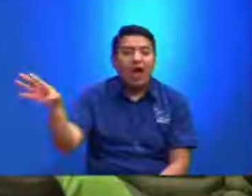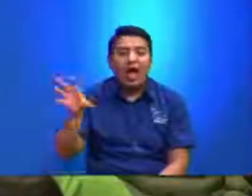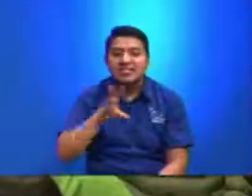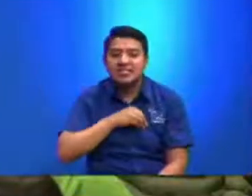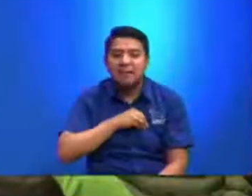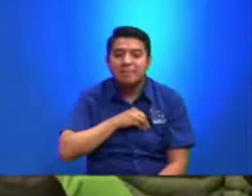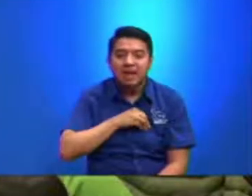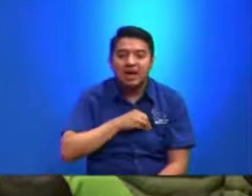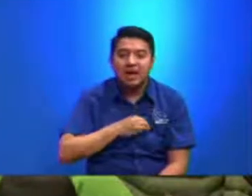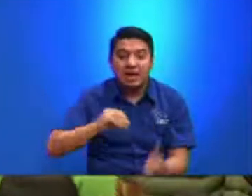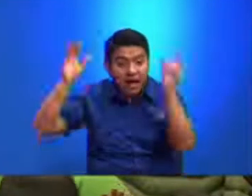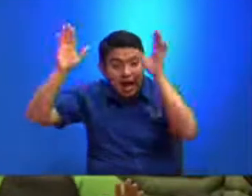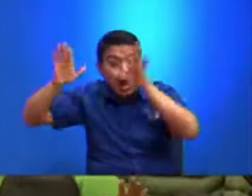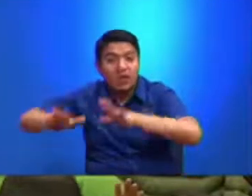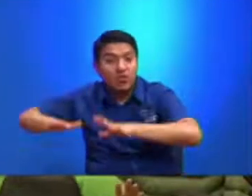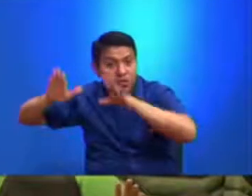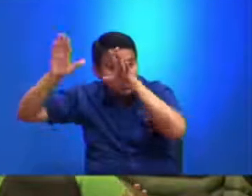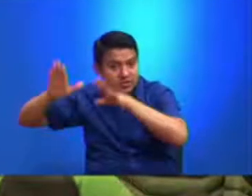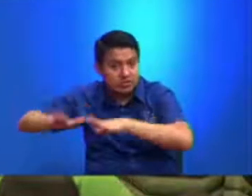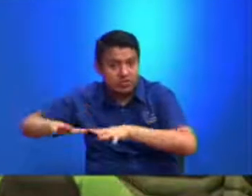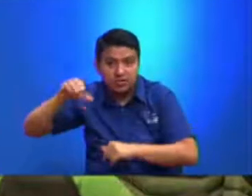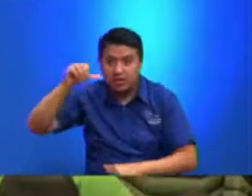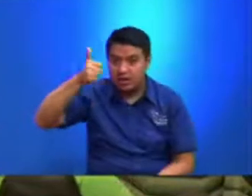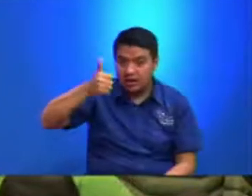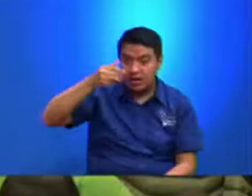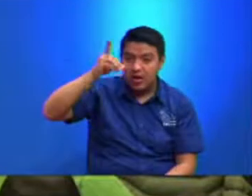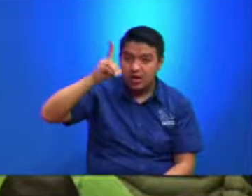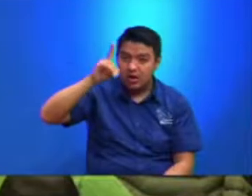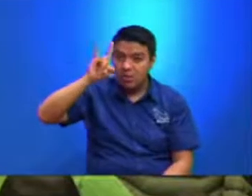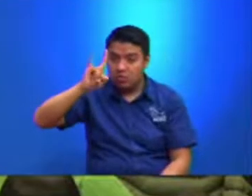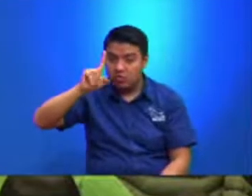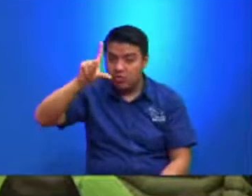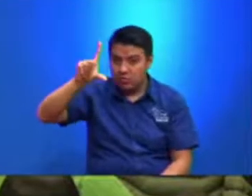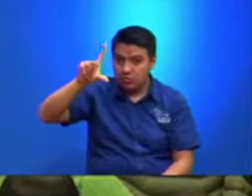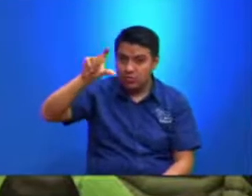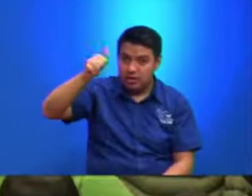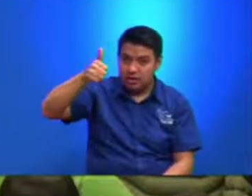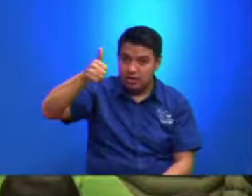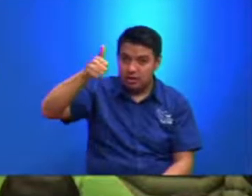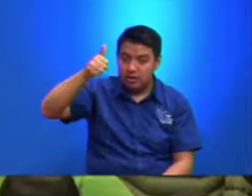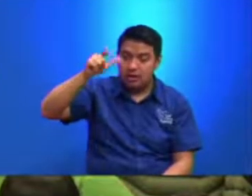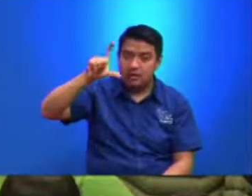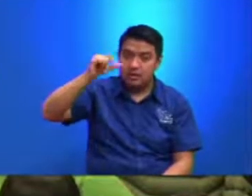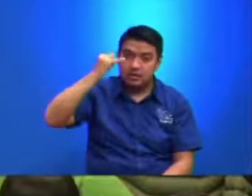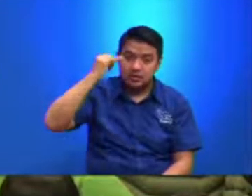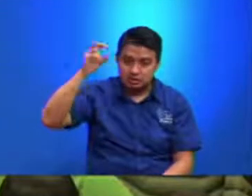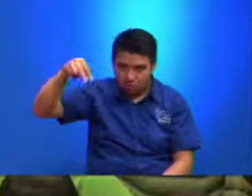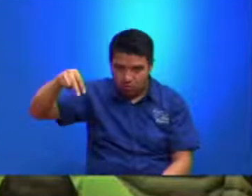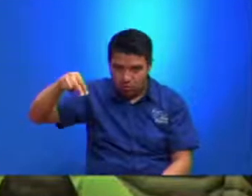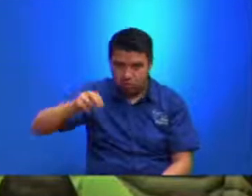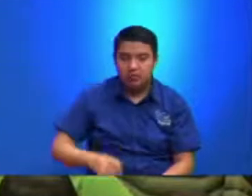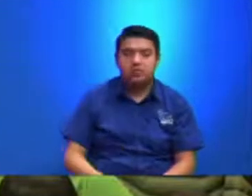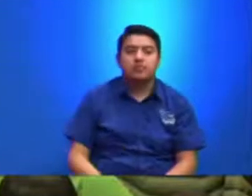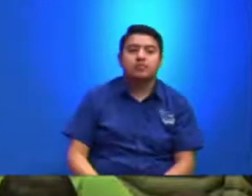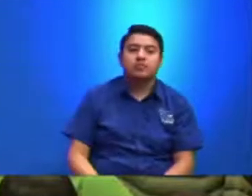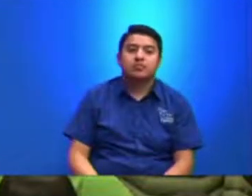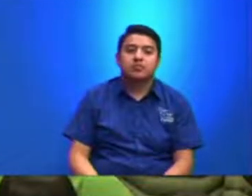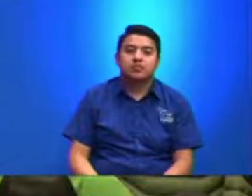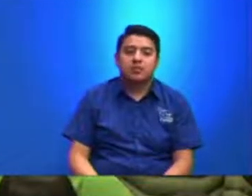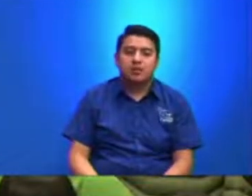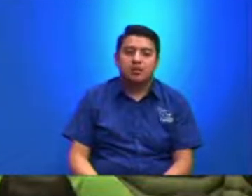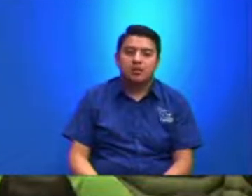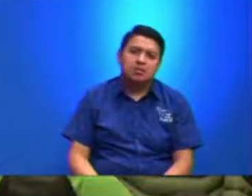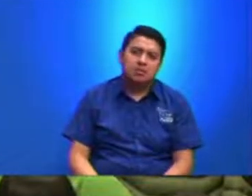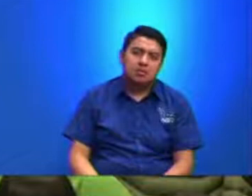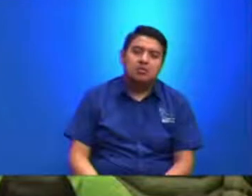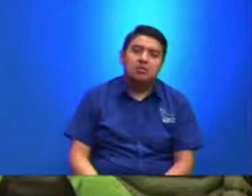nosotros tenemos que batallar contra eso. Porque a usted le pueden llegar a decir una cosa, lo que es cierto, pues usted dice, pues